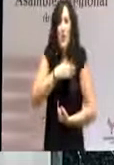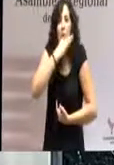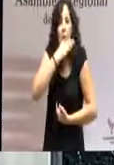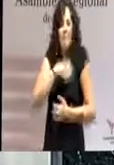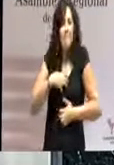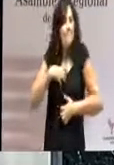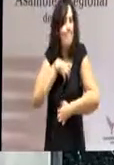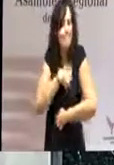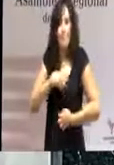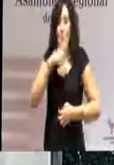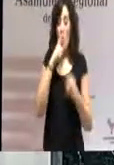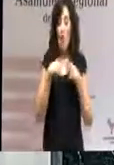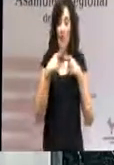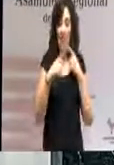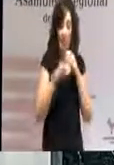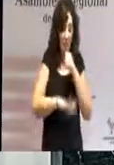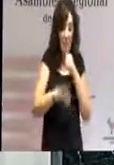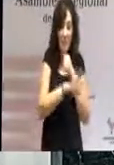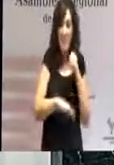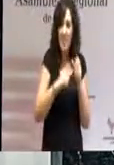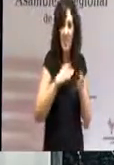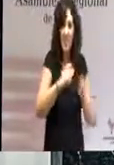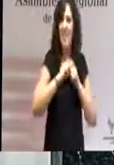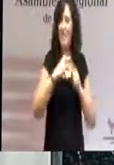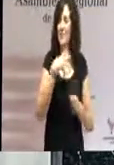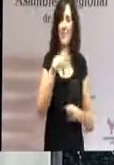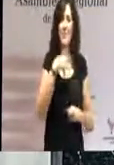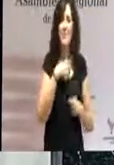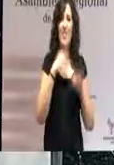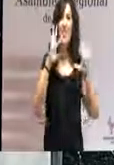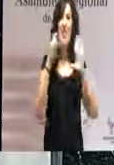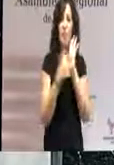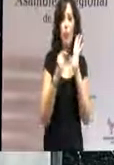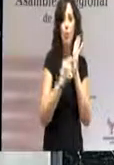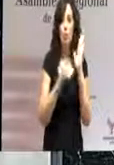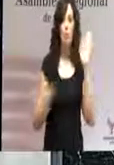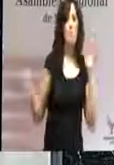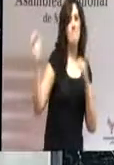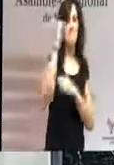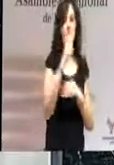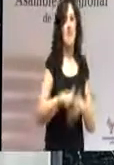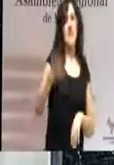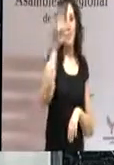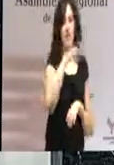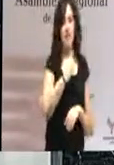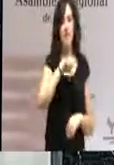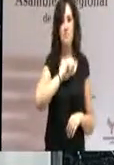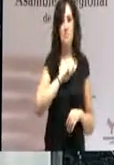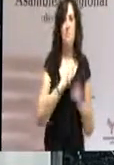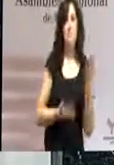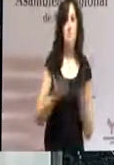necesidades básicas, 10 puntos más que el resto de España. Mire,